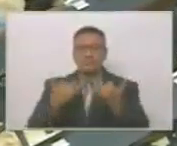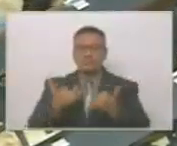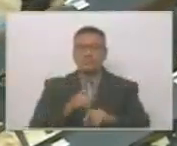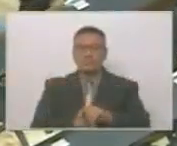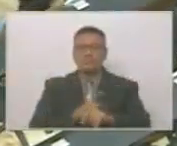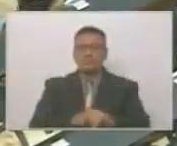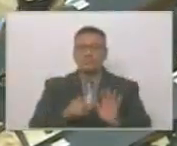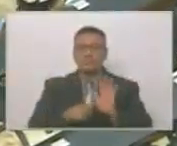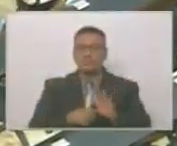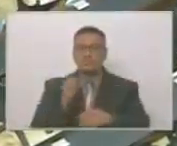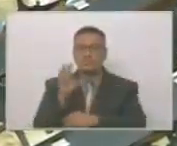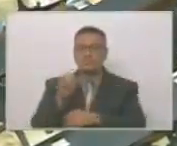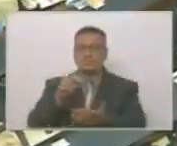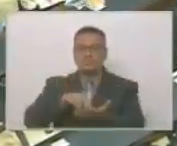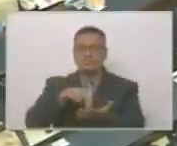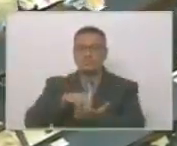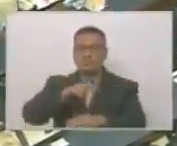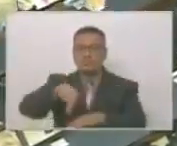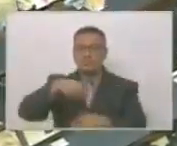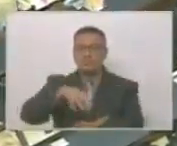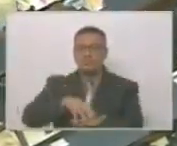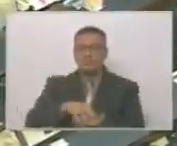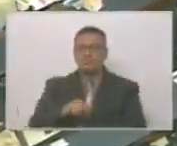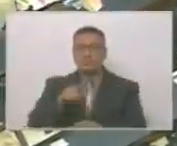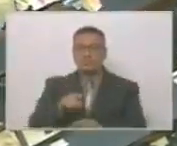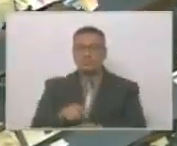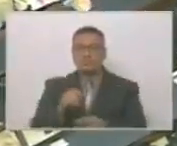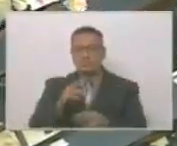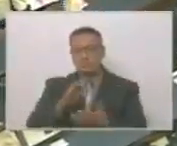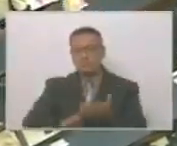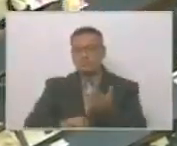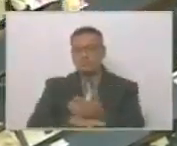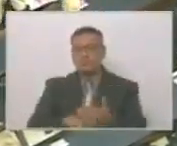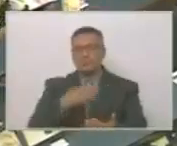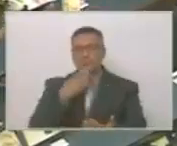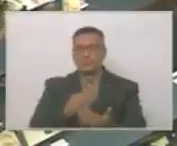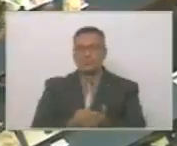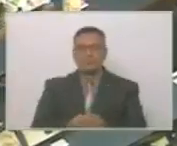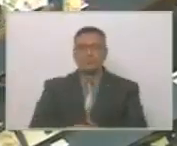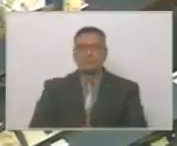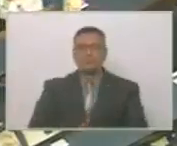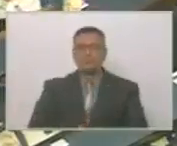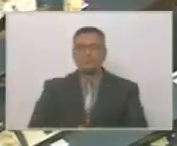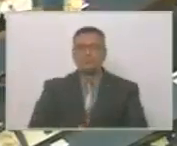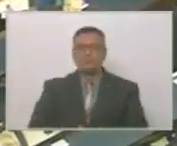momentos desde el Parlamento Nacional y con esto despedimos esta sesión ordinaria.